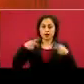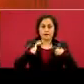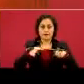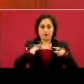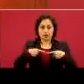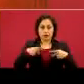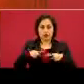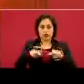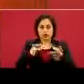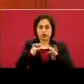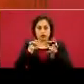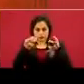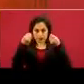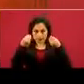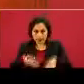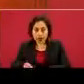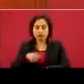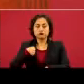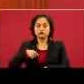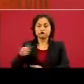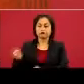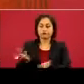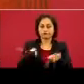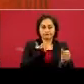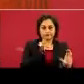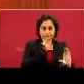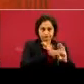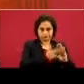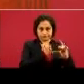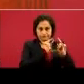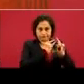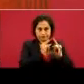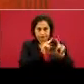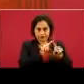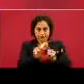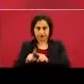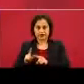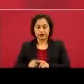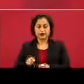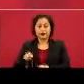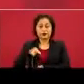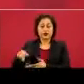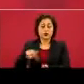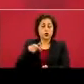La zona más crítica es Centla,